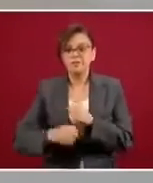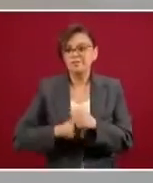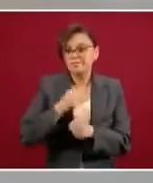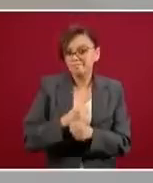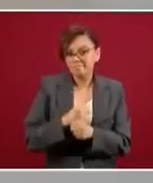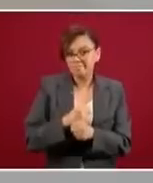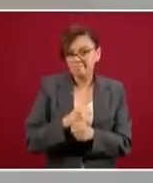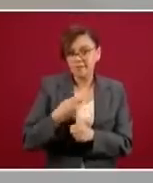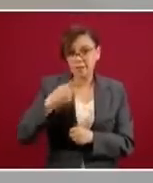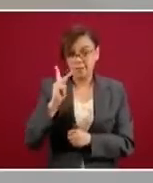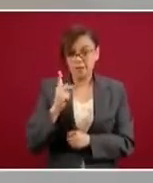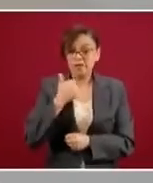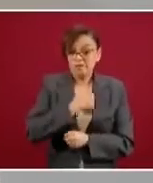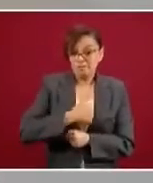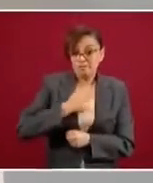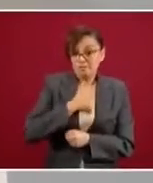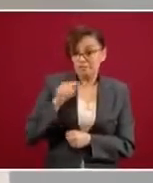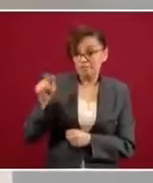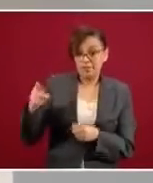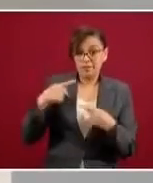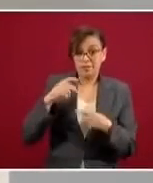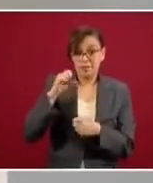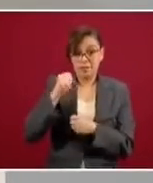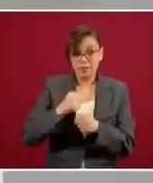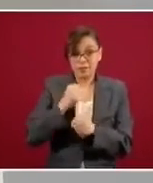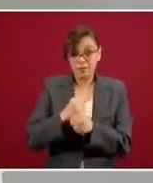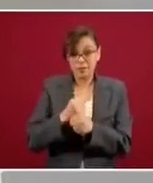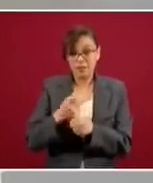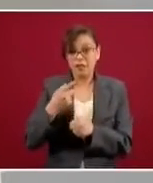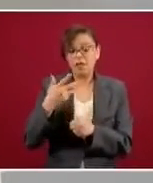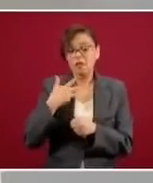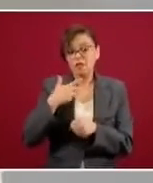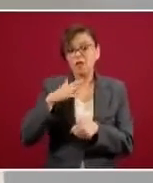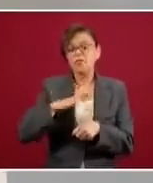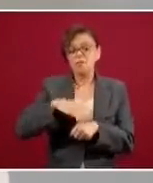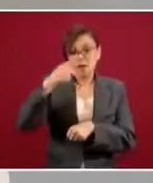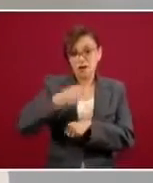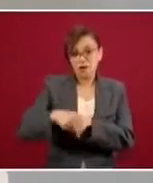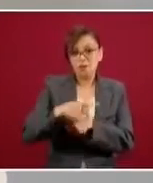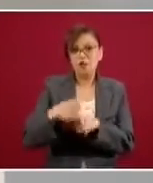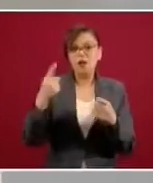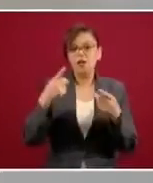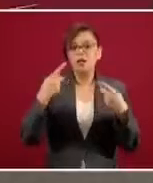de 60 años tiene mayor riesgo que la persona de 50 años.